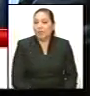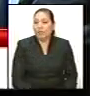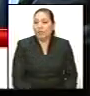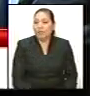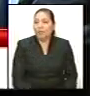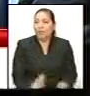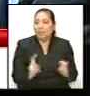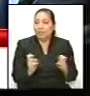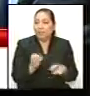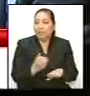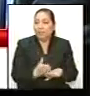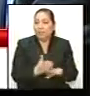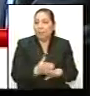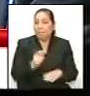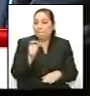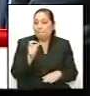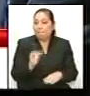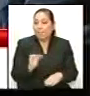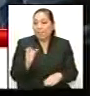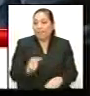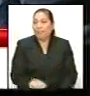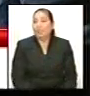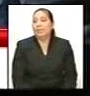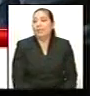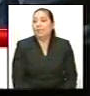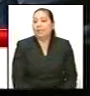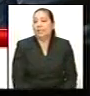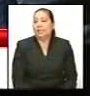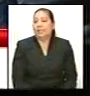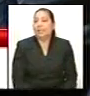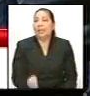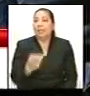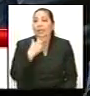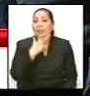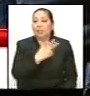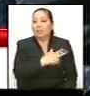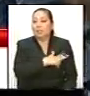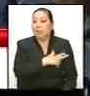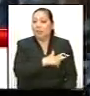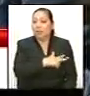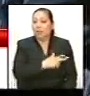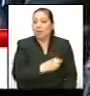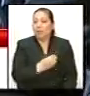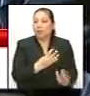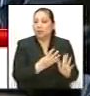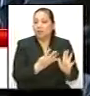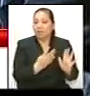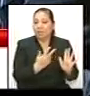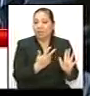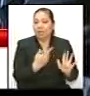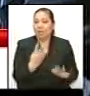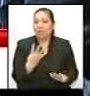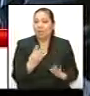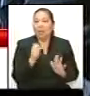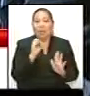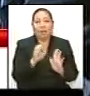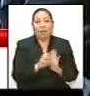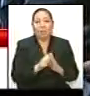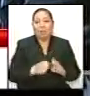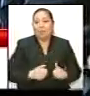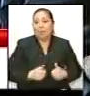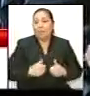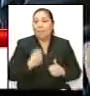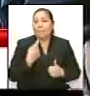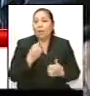En el texto de desarrollo personal y ciudadanía cívica 3 del tercer grado de secundaria, en la página 54, se reconoce como ejemplo de vida